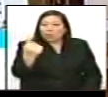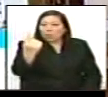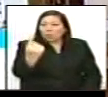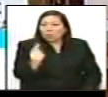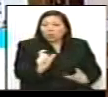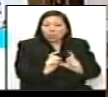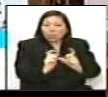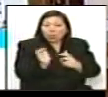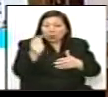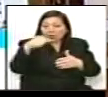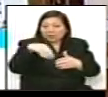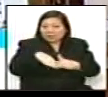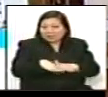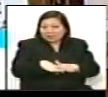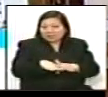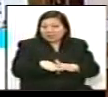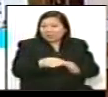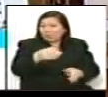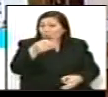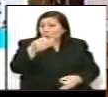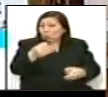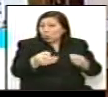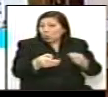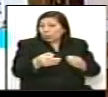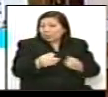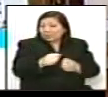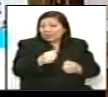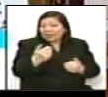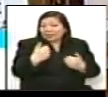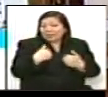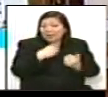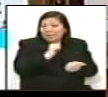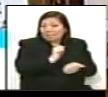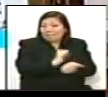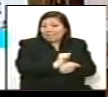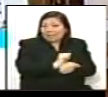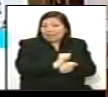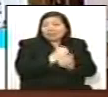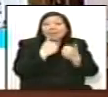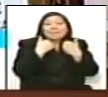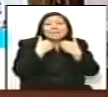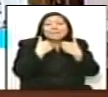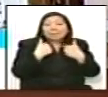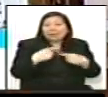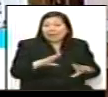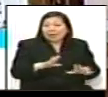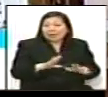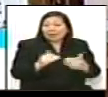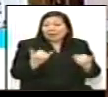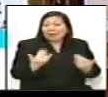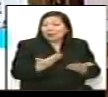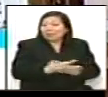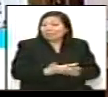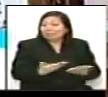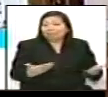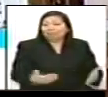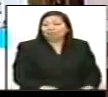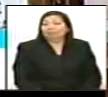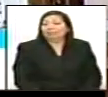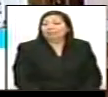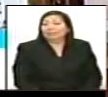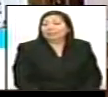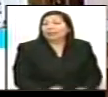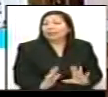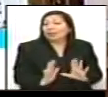sus congresistas puede ser sentenciado, levantar la inmunidad y tener preso, y que pierde ese escaño y que ya no tendrán